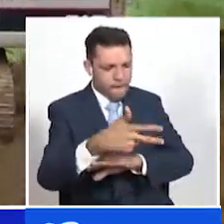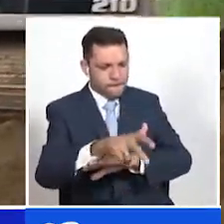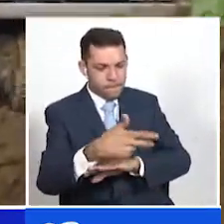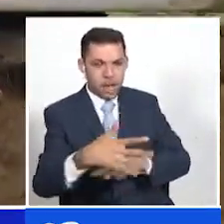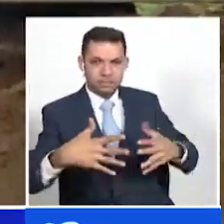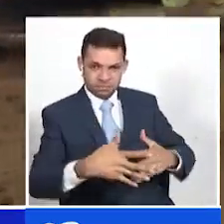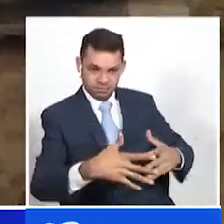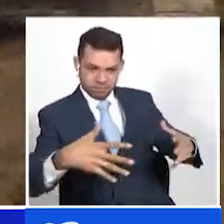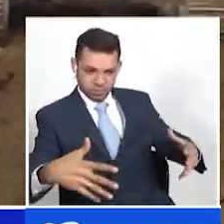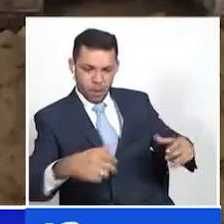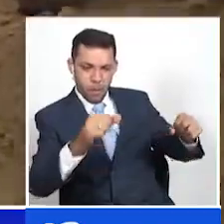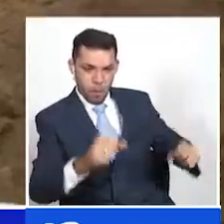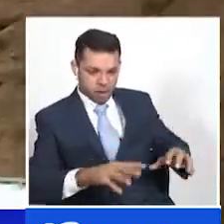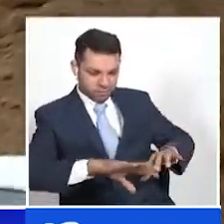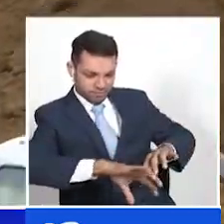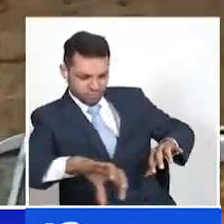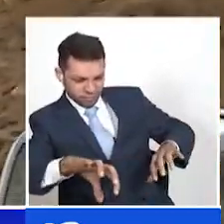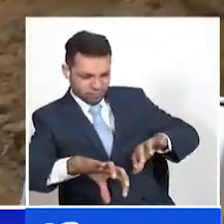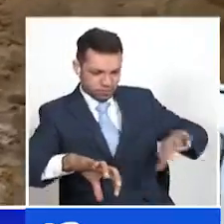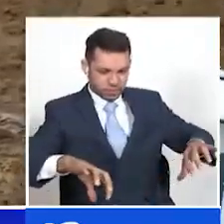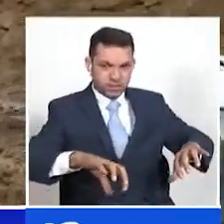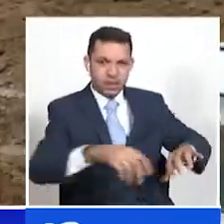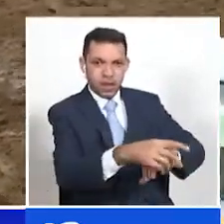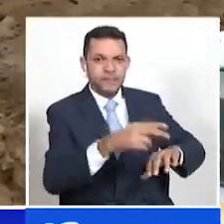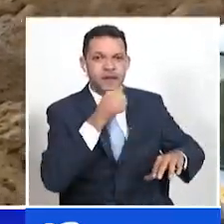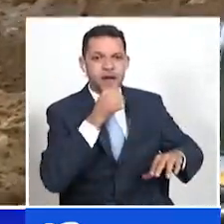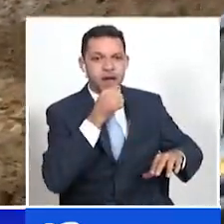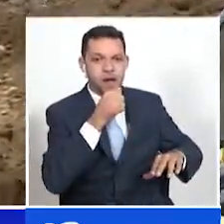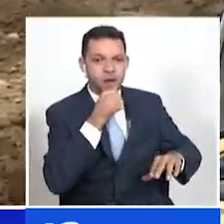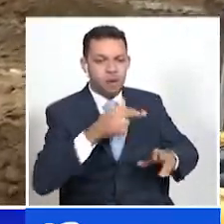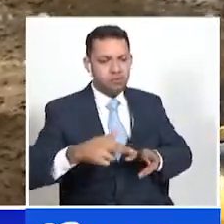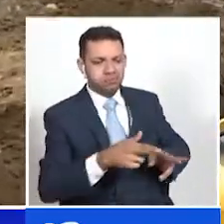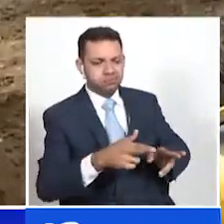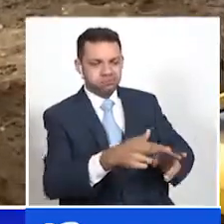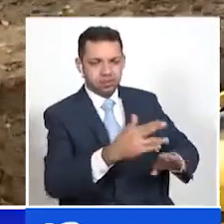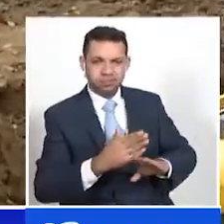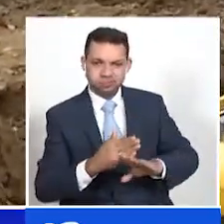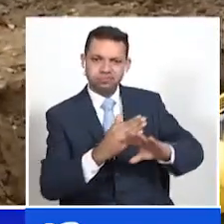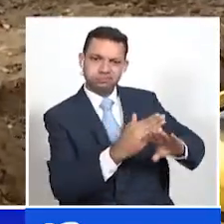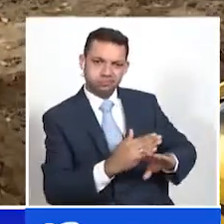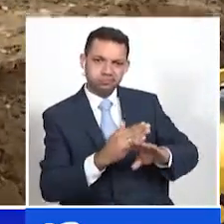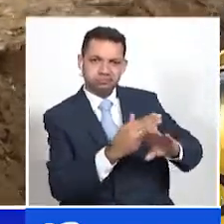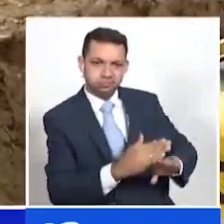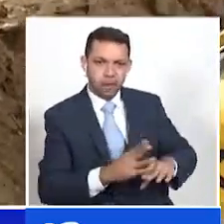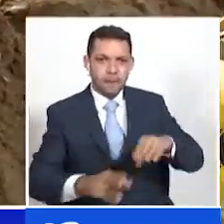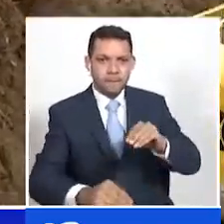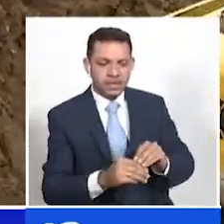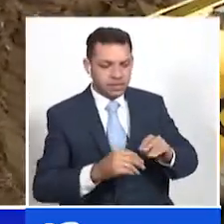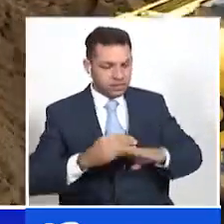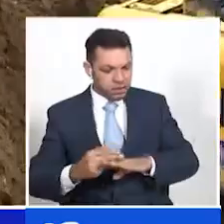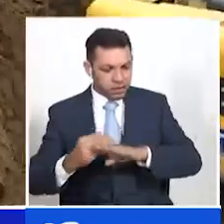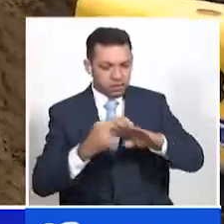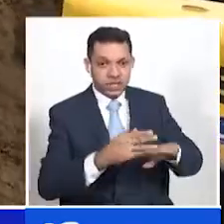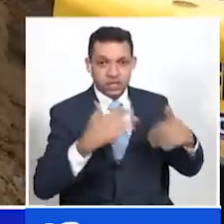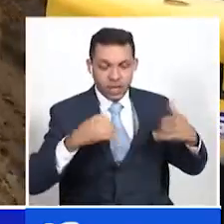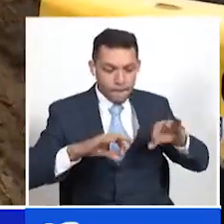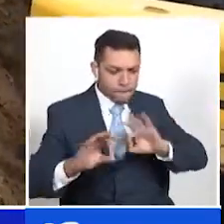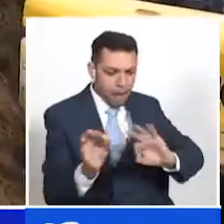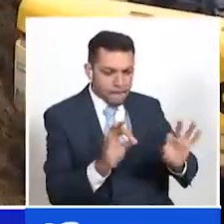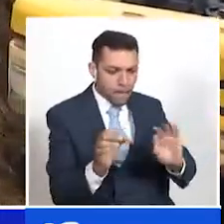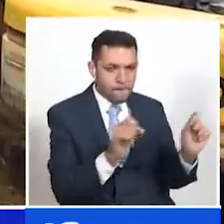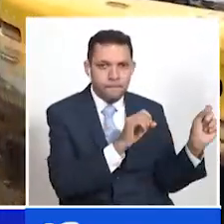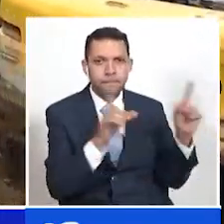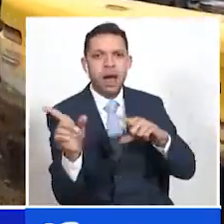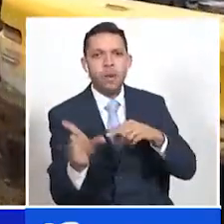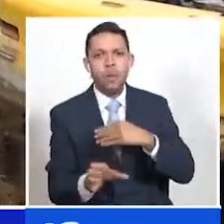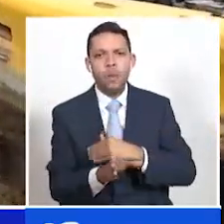jarillones a los lados, a un costado del río Cauca. Y obviamente, después de que esto se termine, lo que sigue